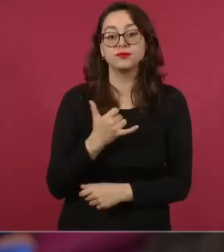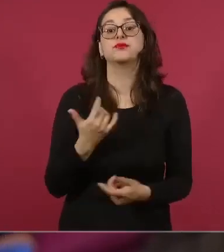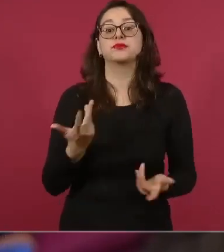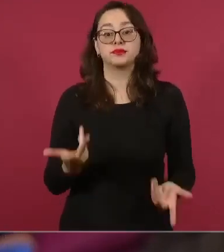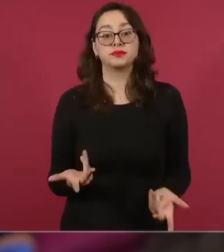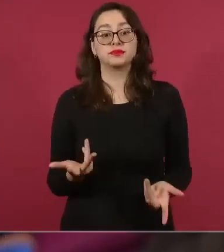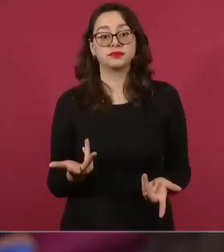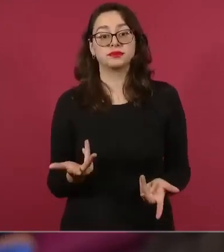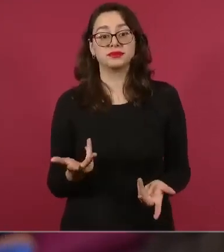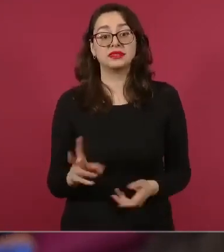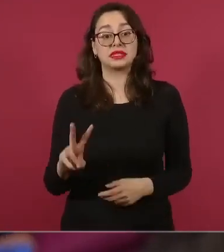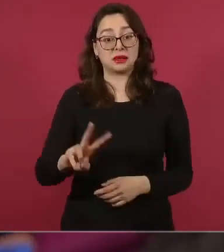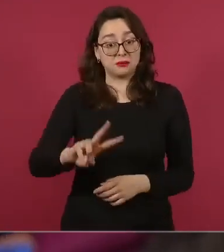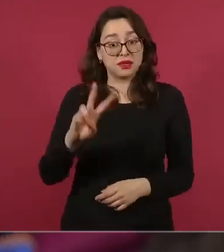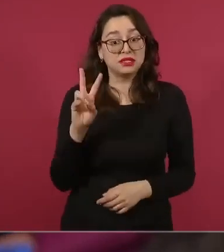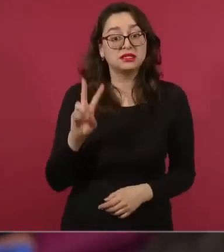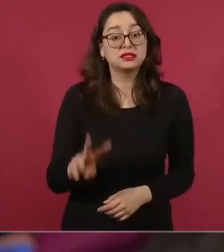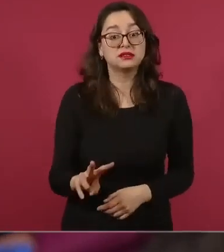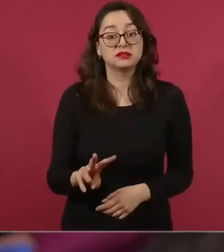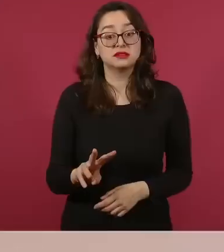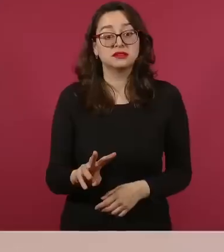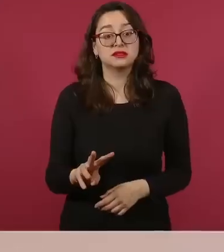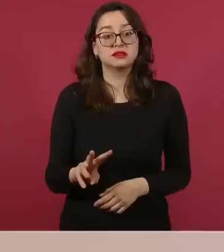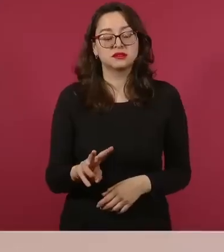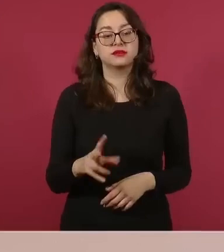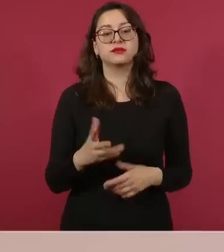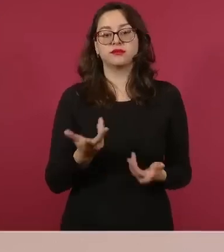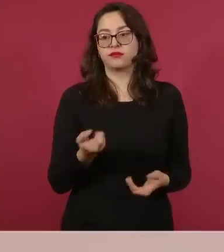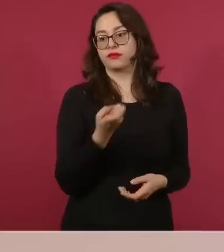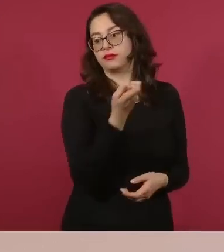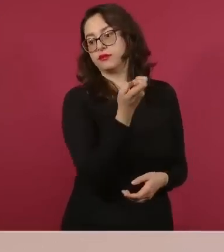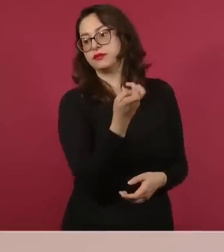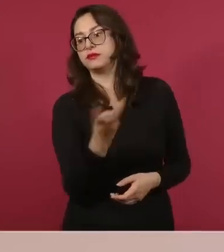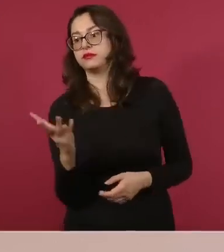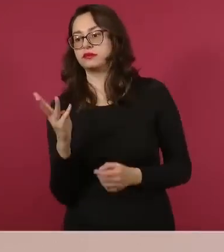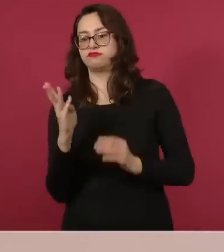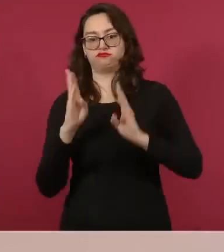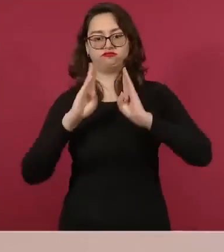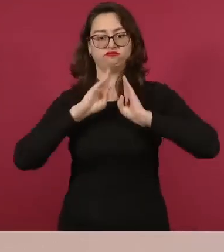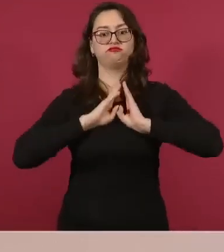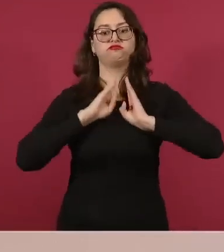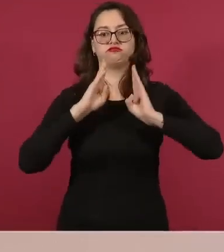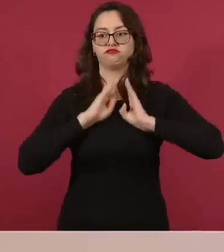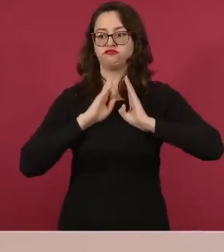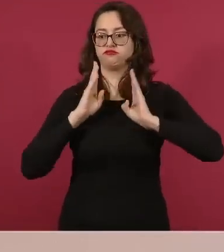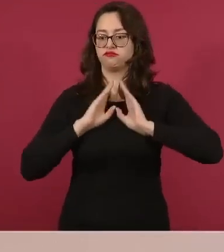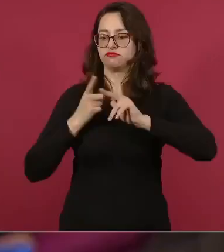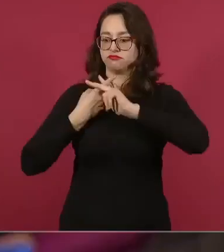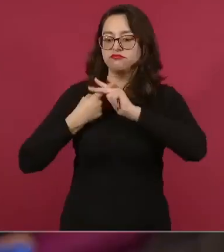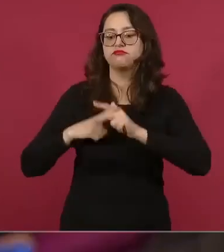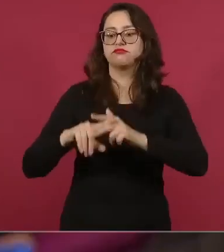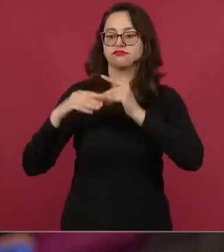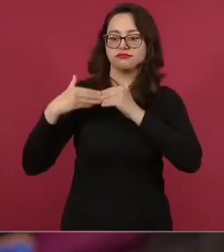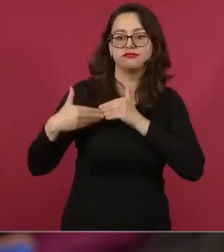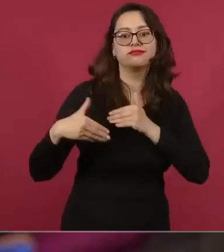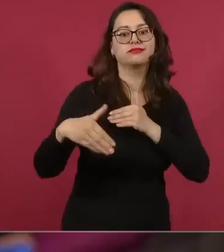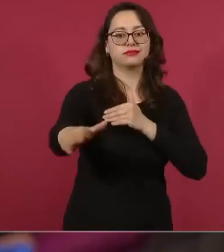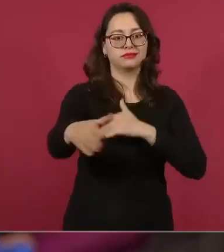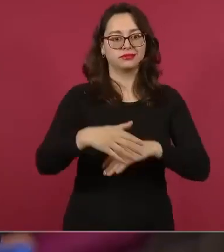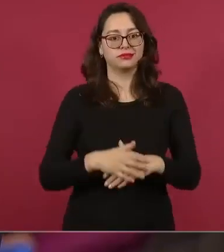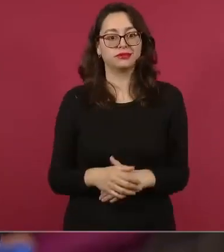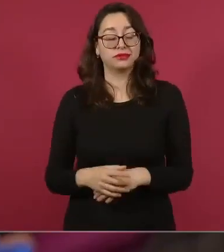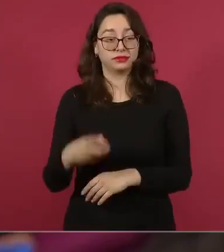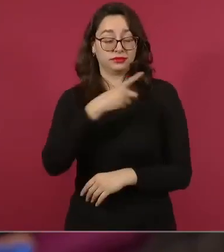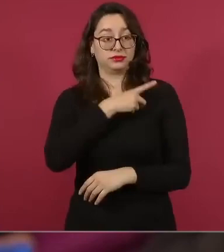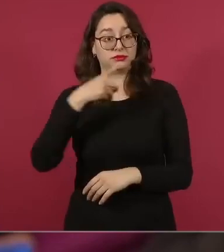creación precisamente de las Fuerzas Armadas. No olvidar que el